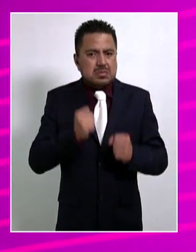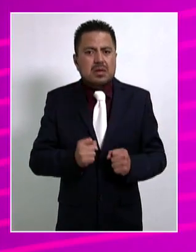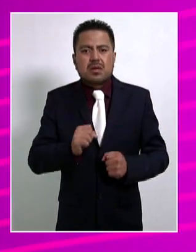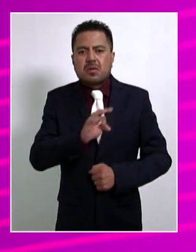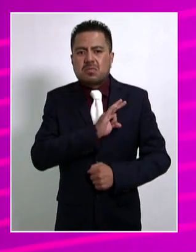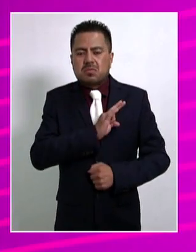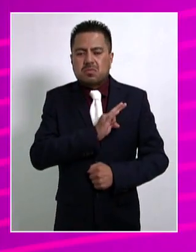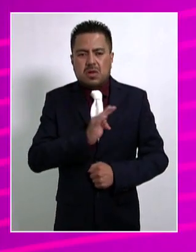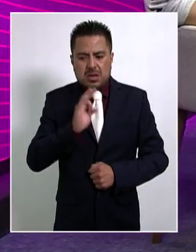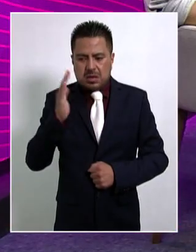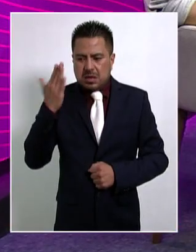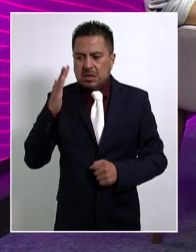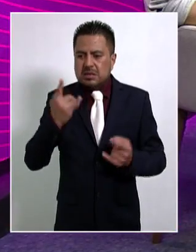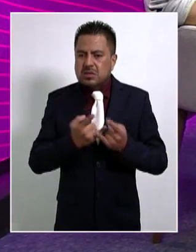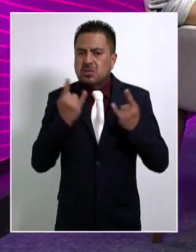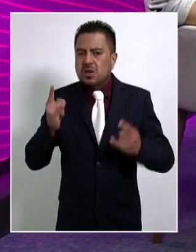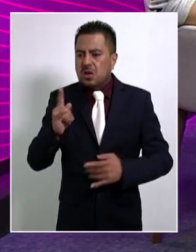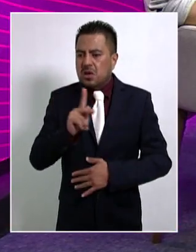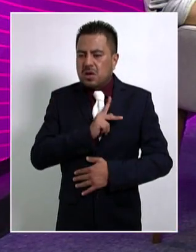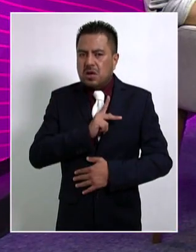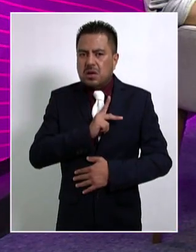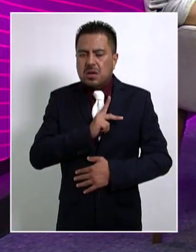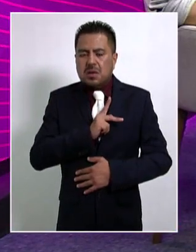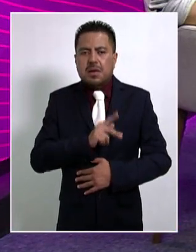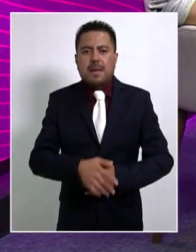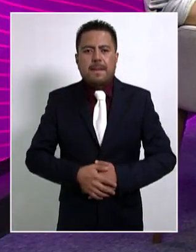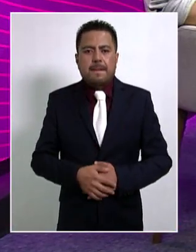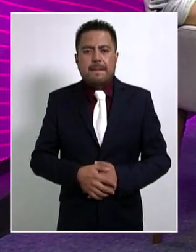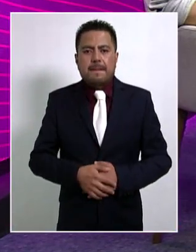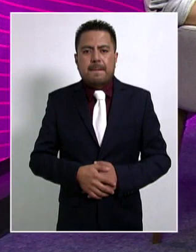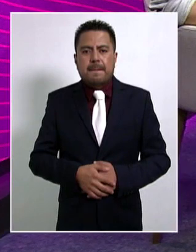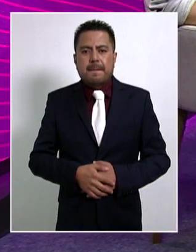puede espejear con nuestras historias, y que